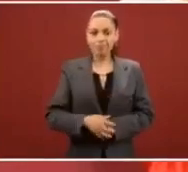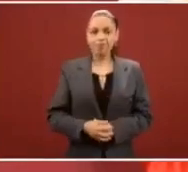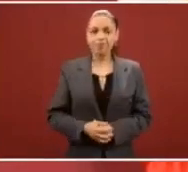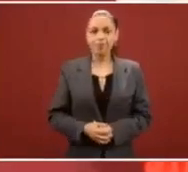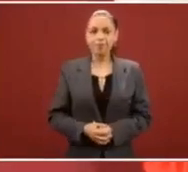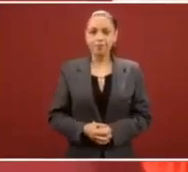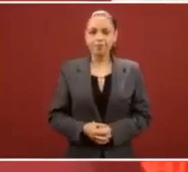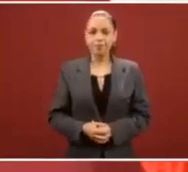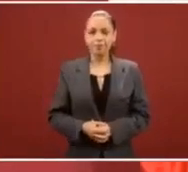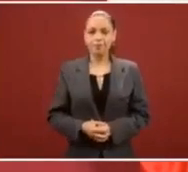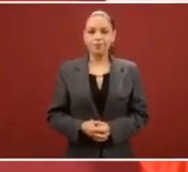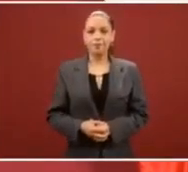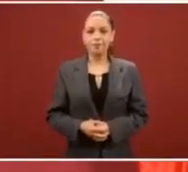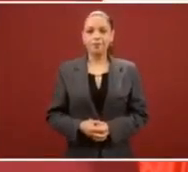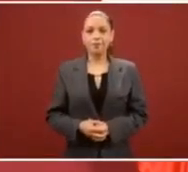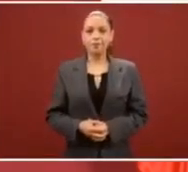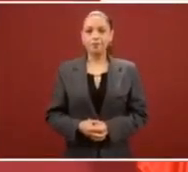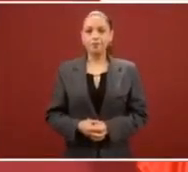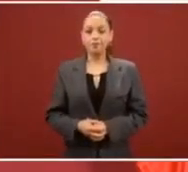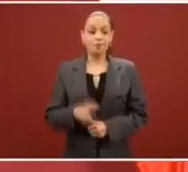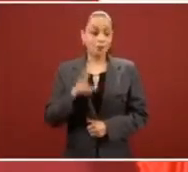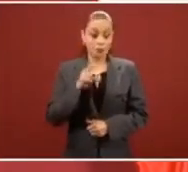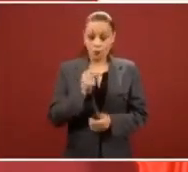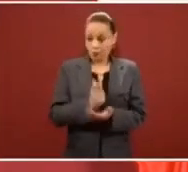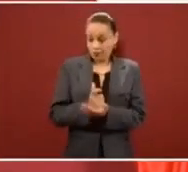Y si no pagas,